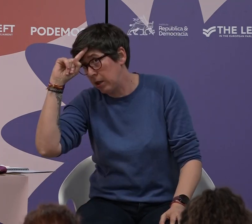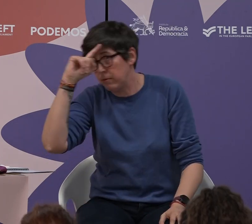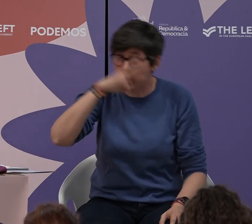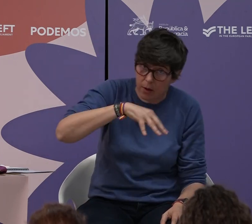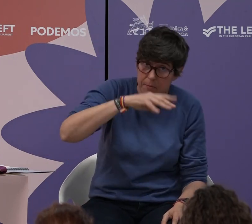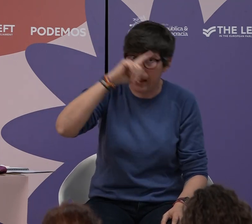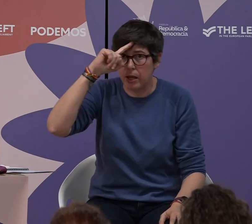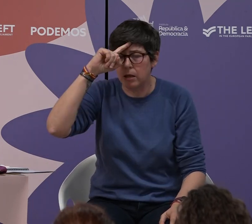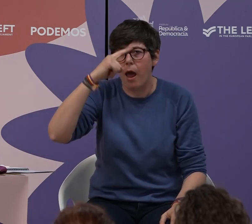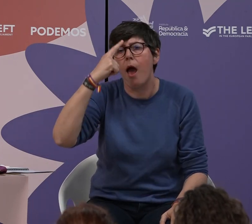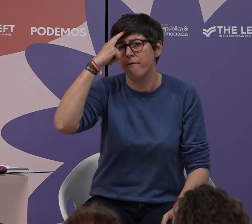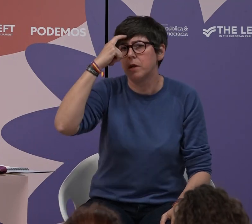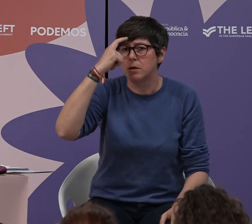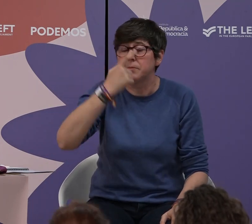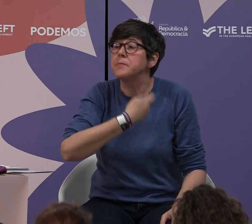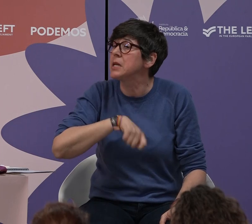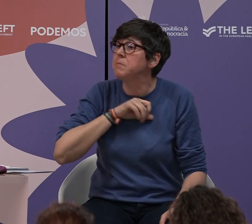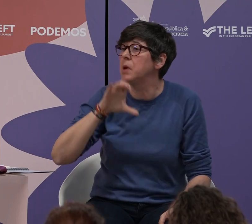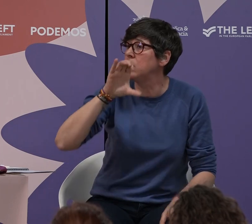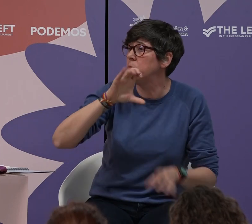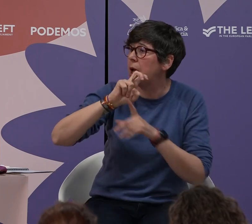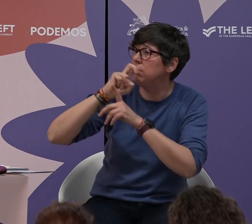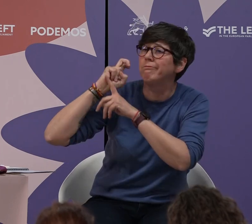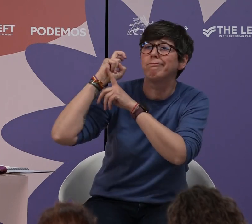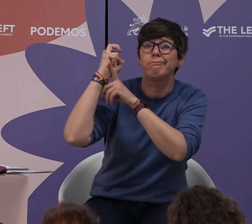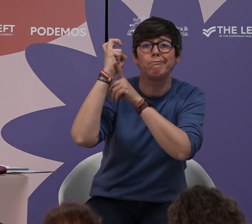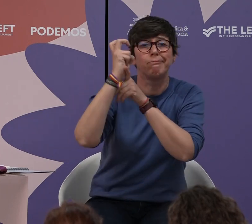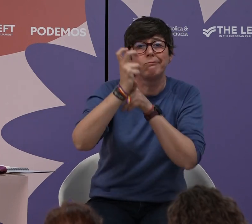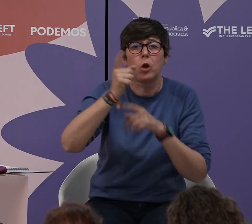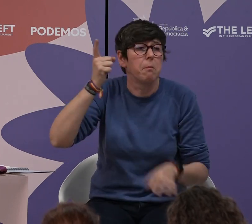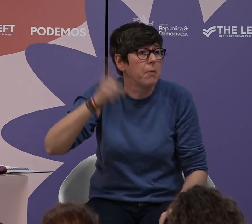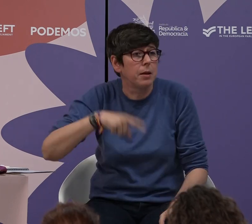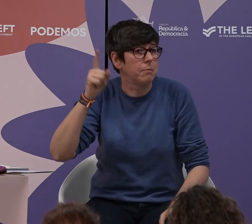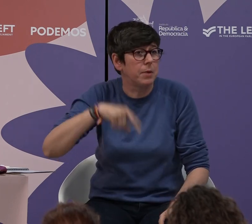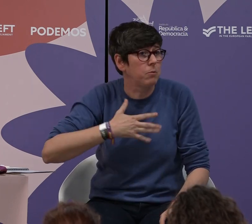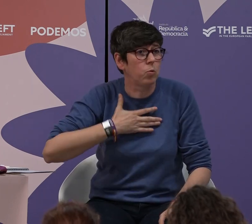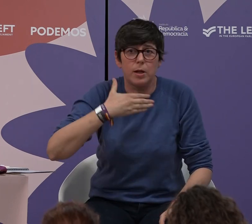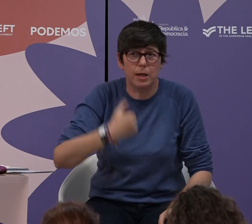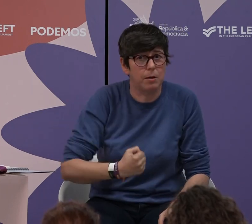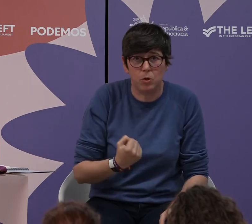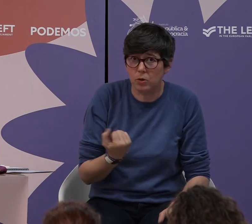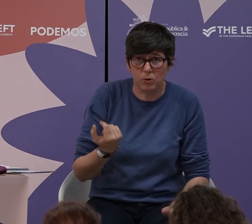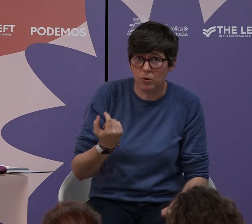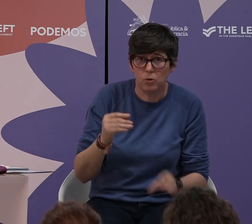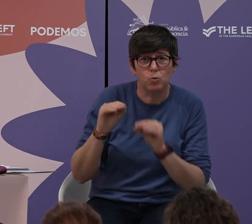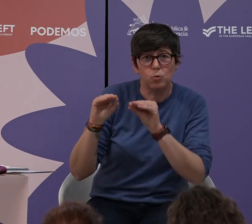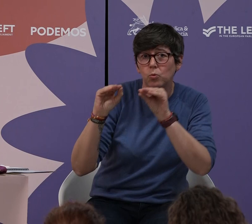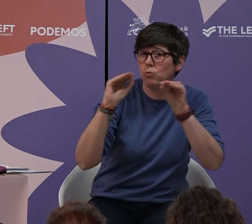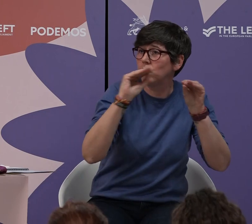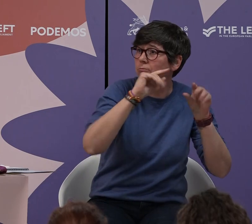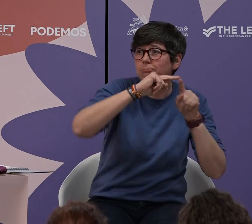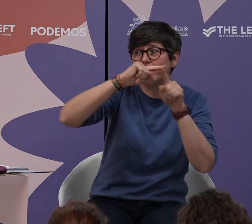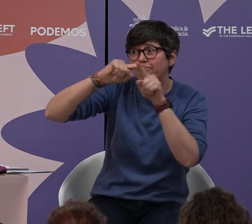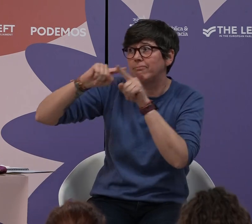se habla demasiado de Madrid Barcelona Madrid Barcelona Madrid y España es más entonces Bueno hay miles